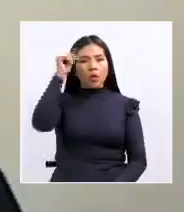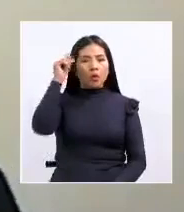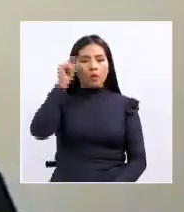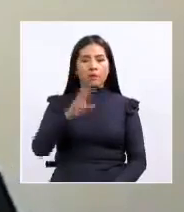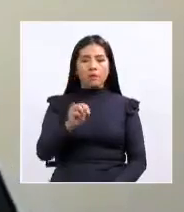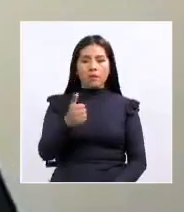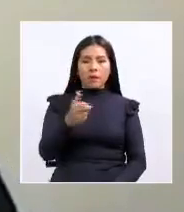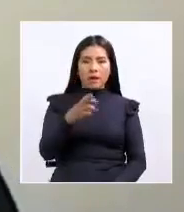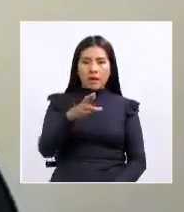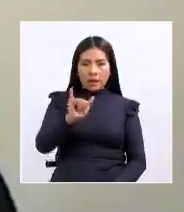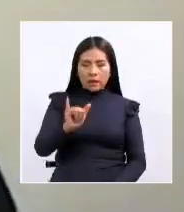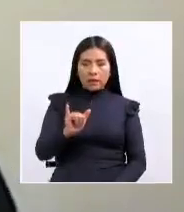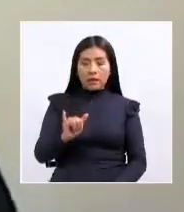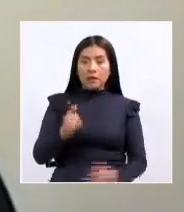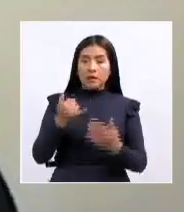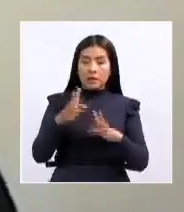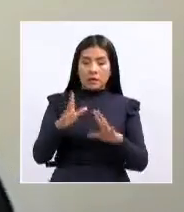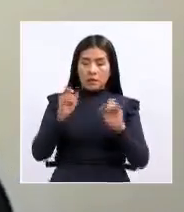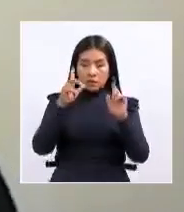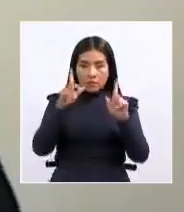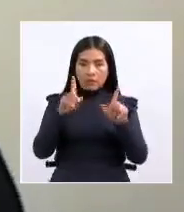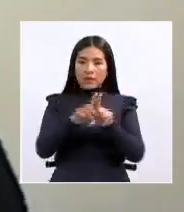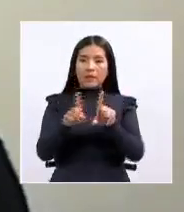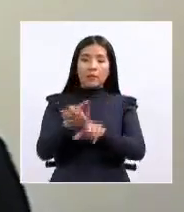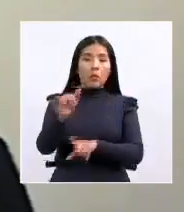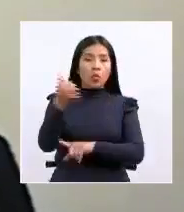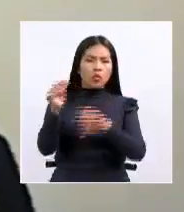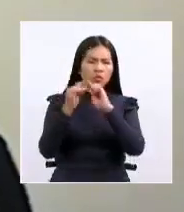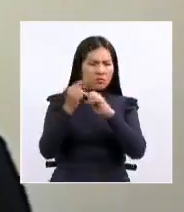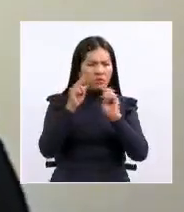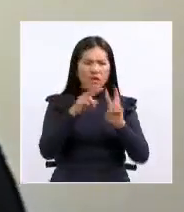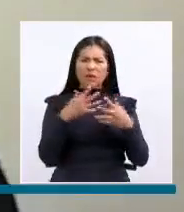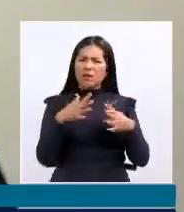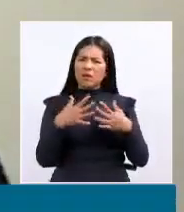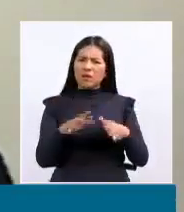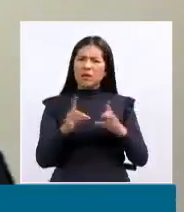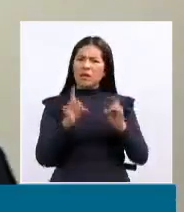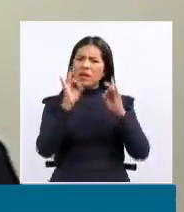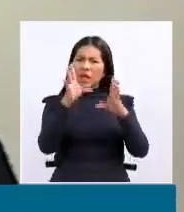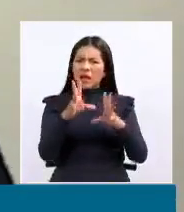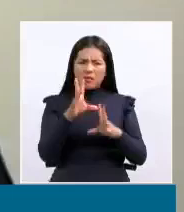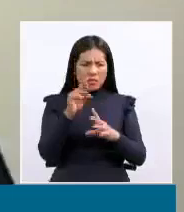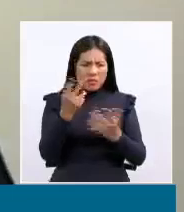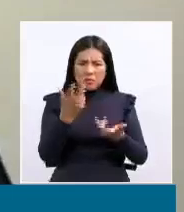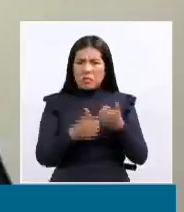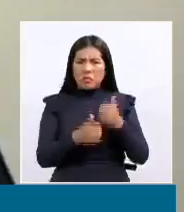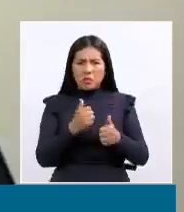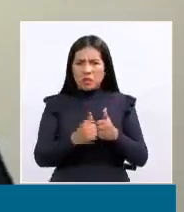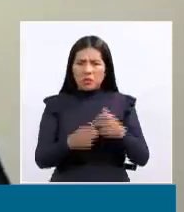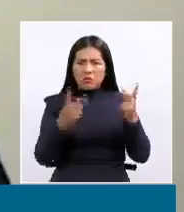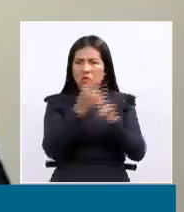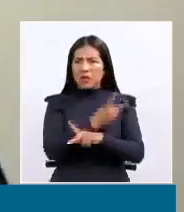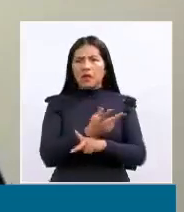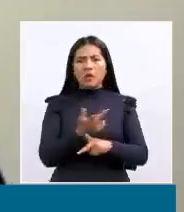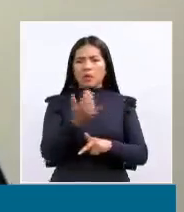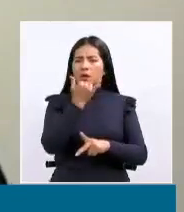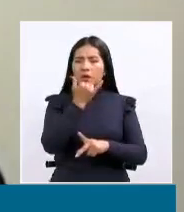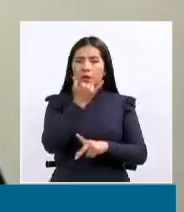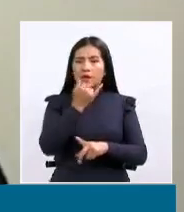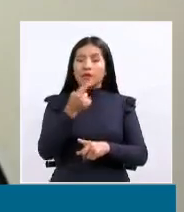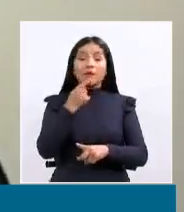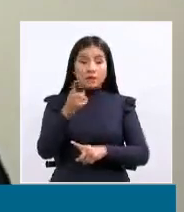digamos, diferentes sectores plantearon que probablemente era una exageración, que no había sido así, hasta que se mostraron los